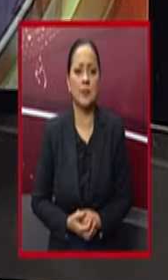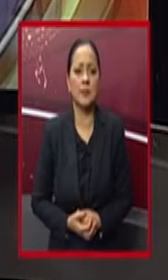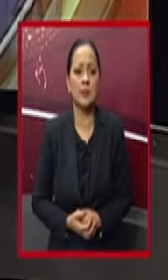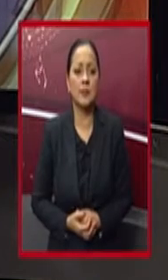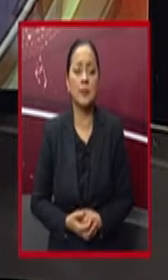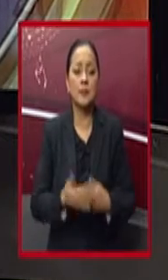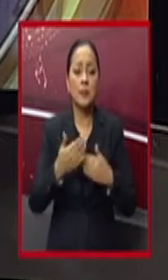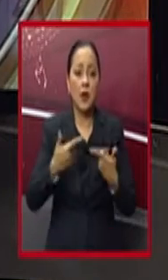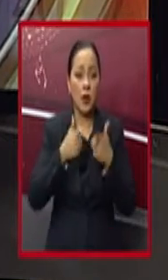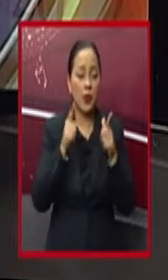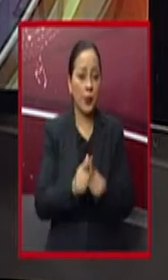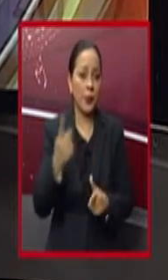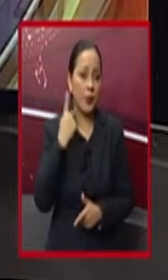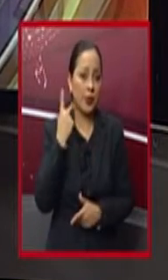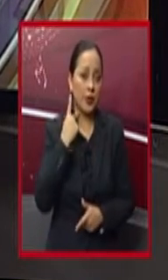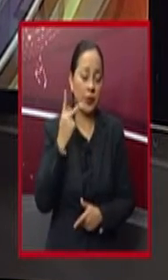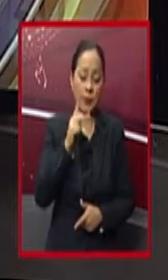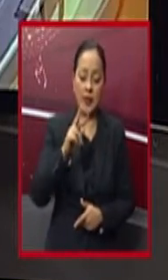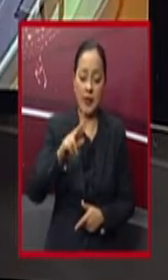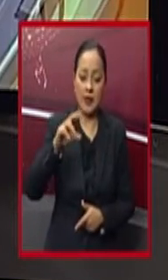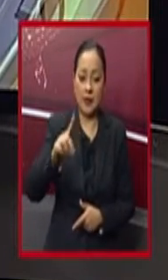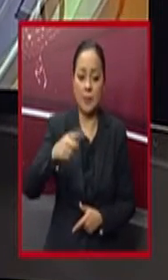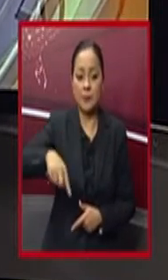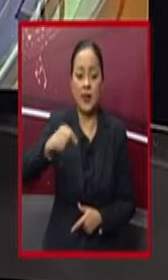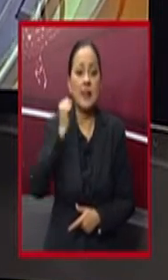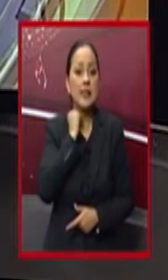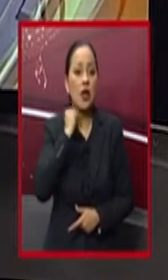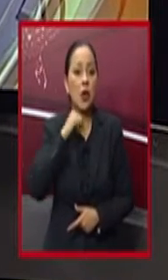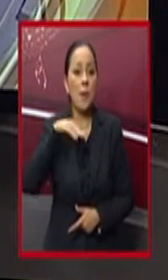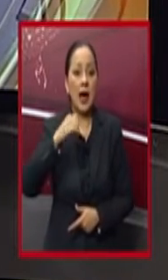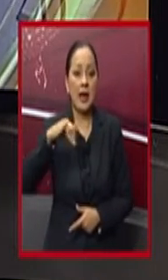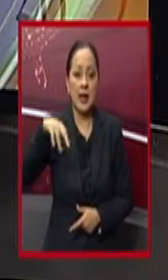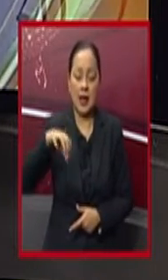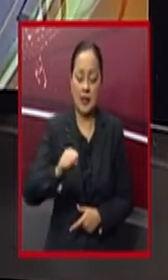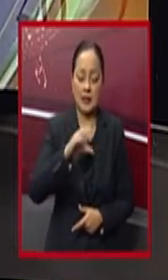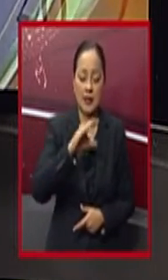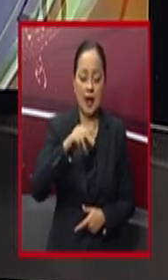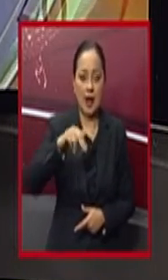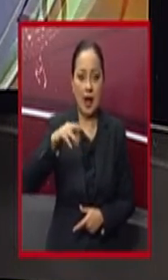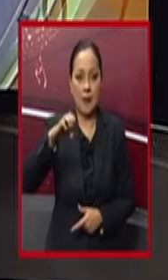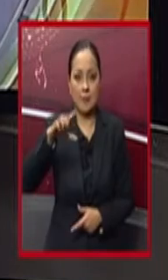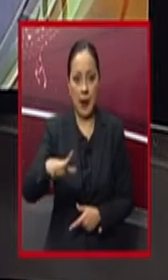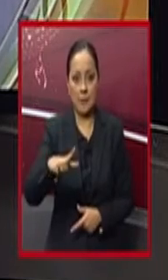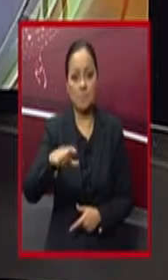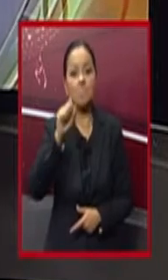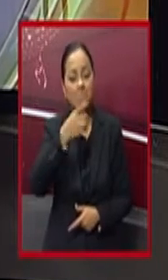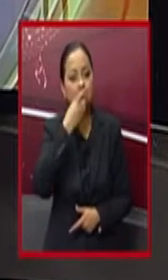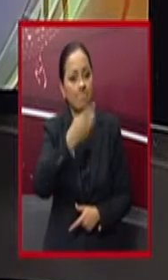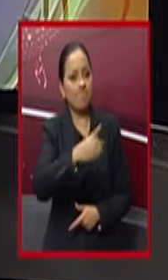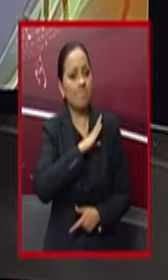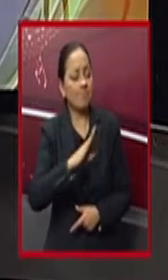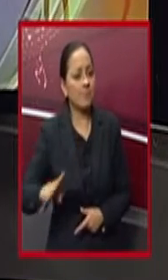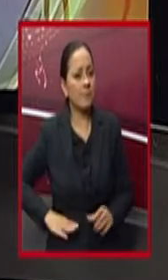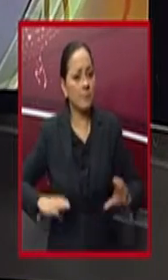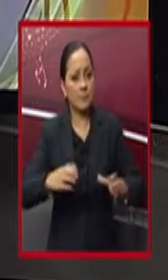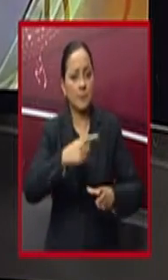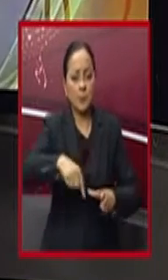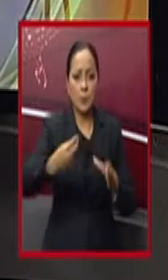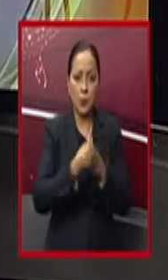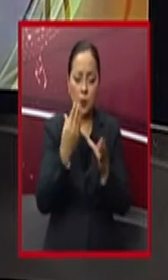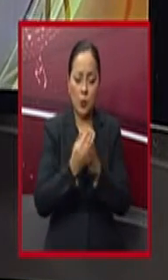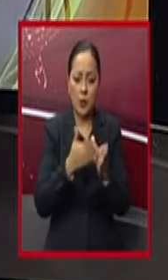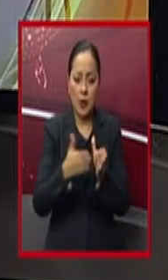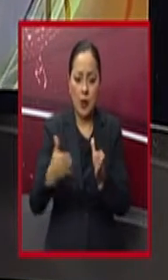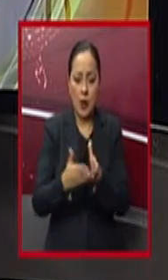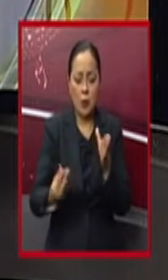Por el Partido de la Revolución Democrática, el senador Fernando Mayans Canaval afirmó que la actual administración, por medio de las reformas estructurales y la aplicación